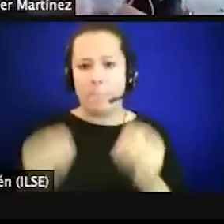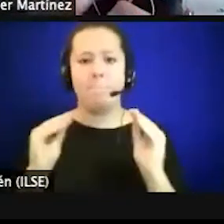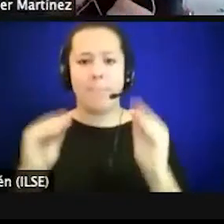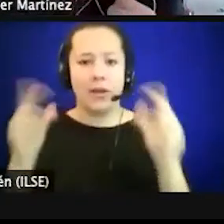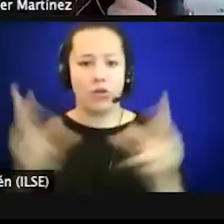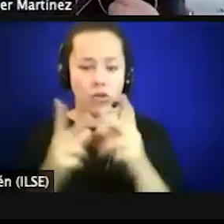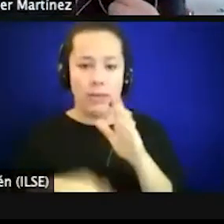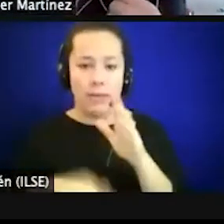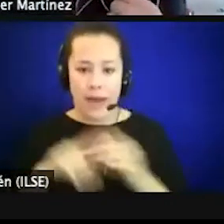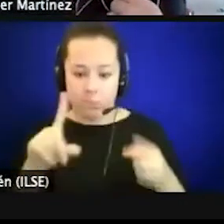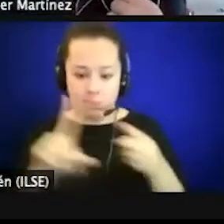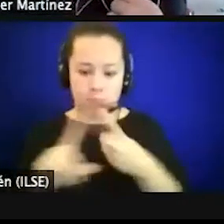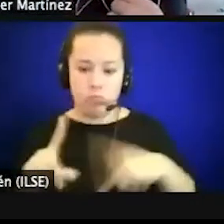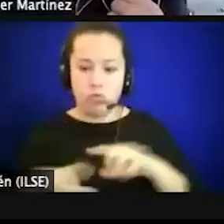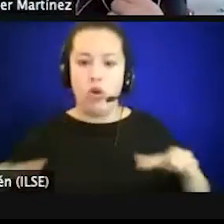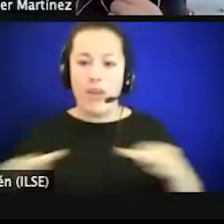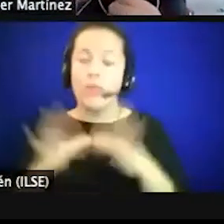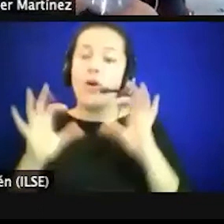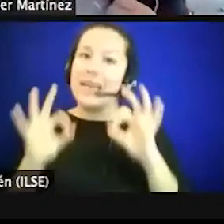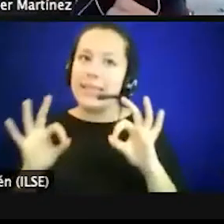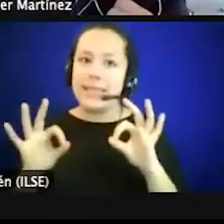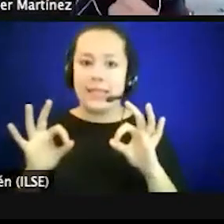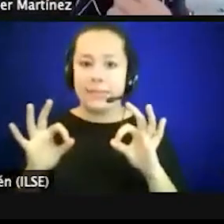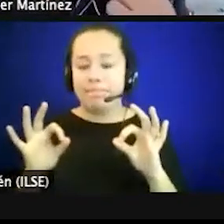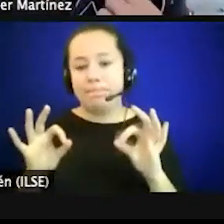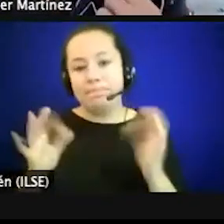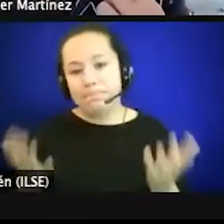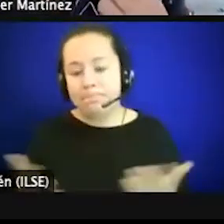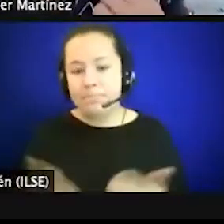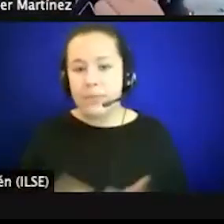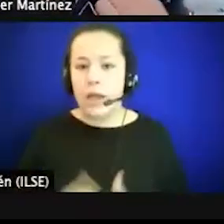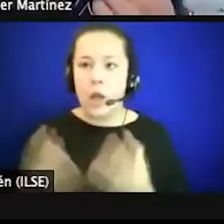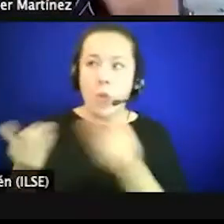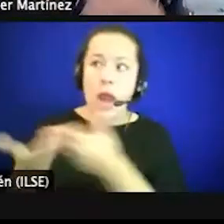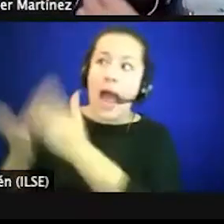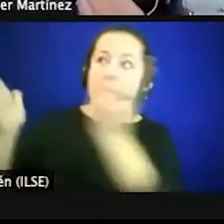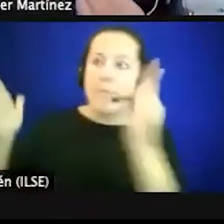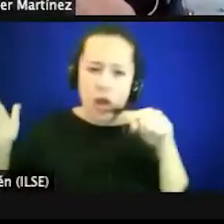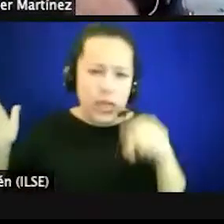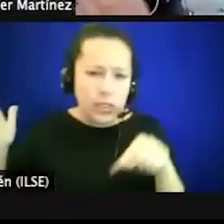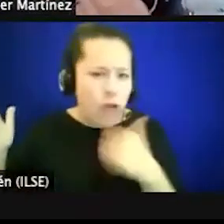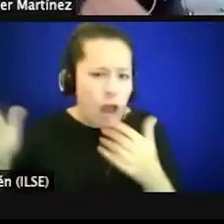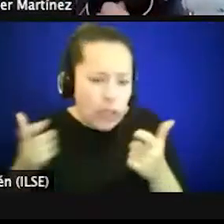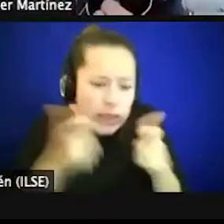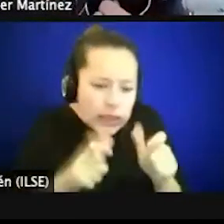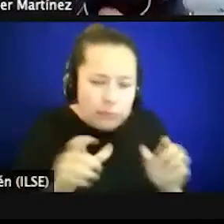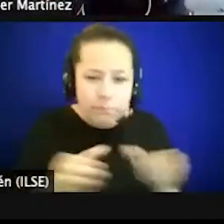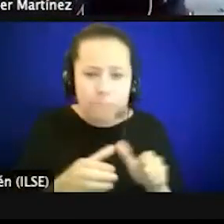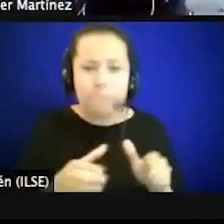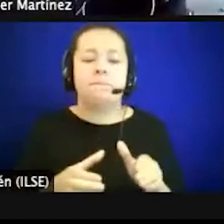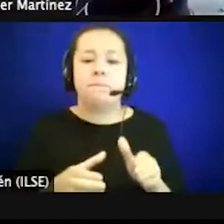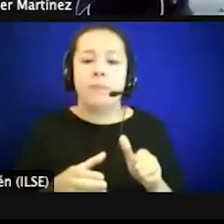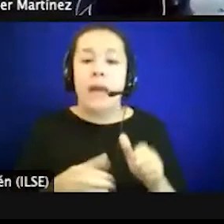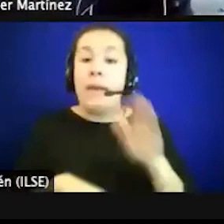un segmento dentro de un marco más amplio, que es el emprendimiento con impacto social. Y para